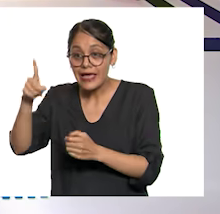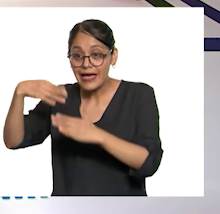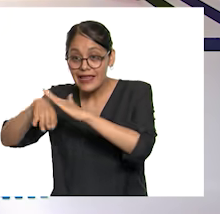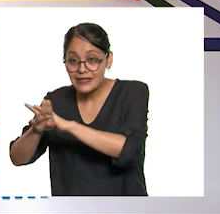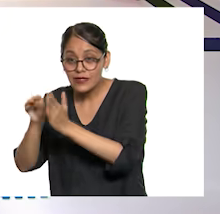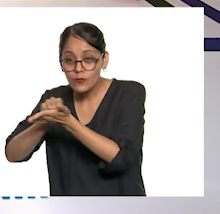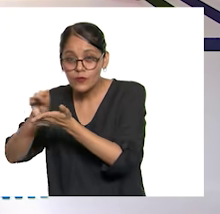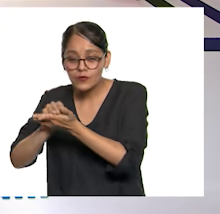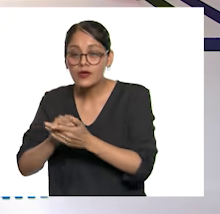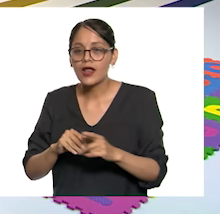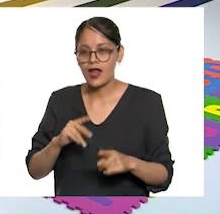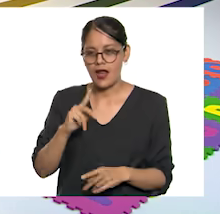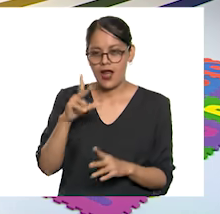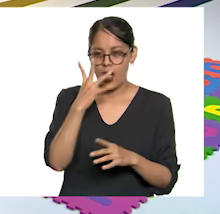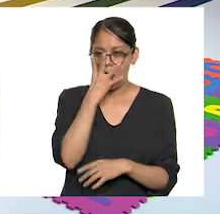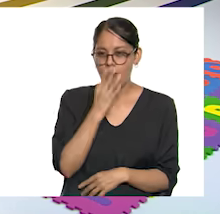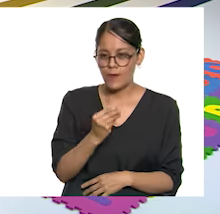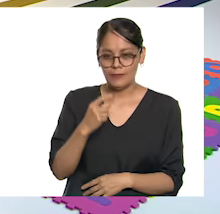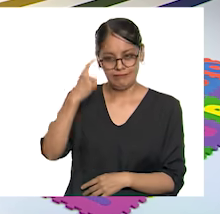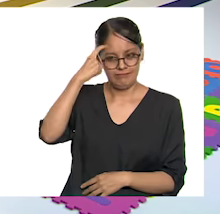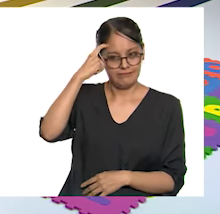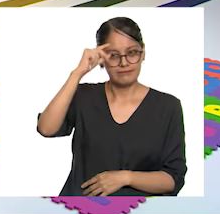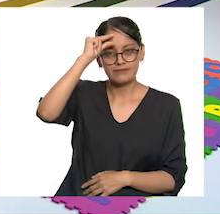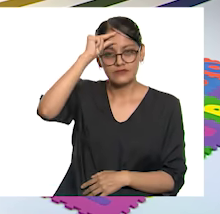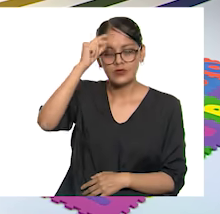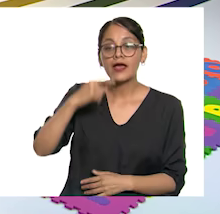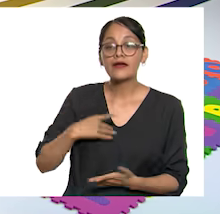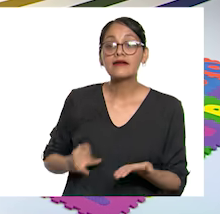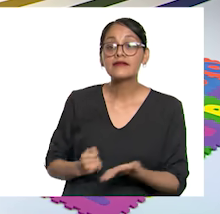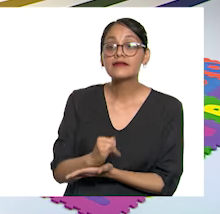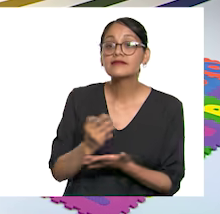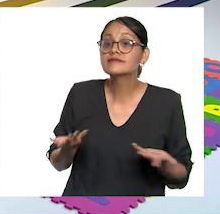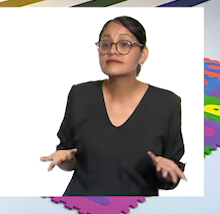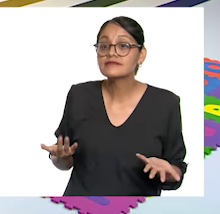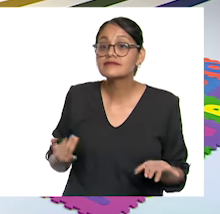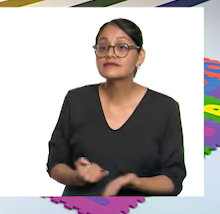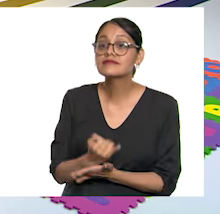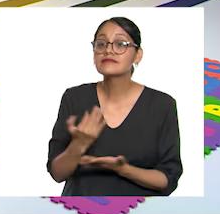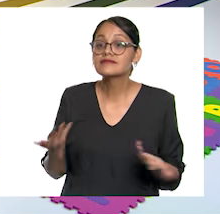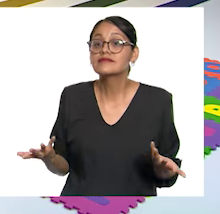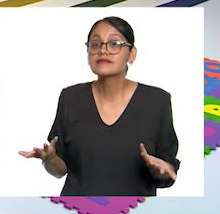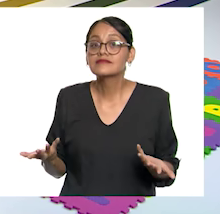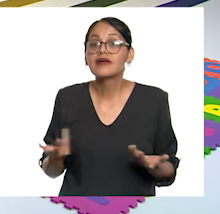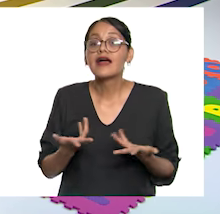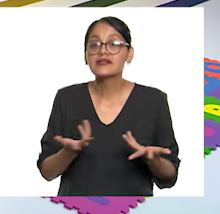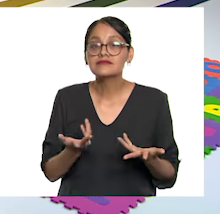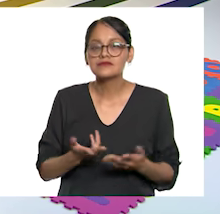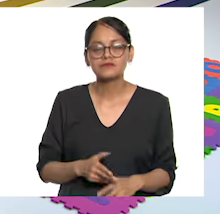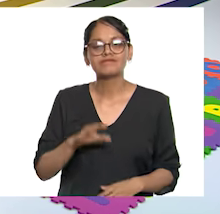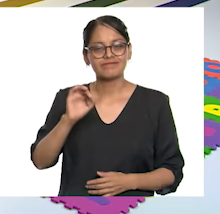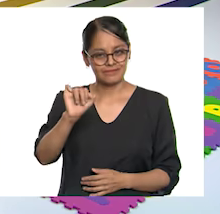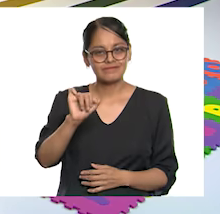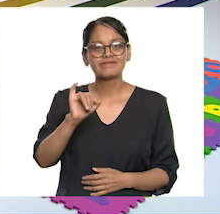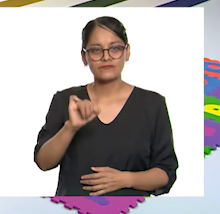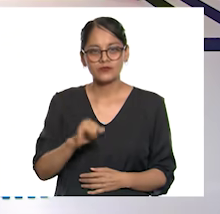casa, el lobo que es muy listo decide ¿qué decide hacer el lobo, niñas y niños? ¡Sí!